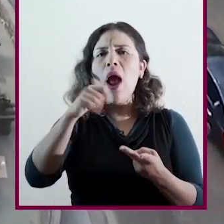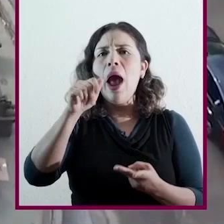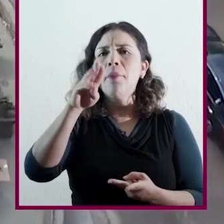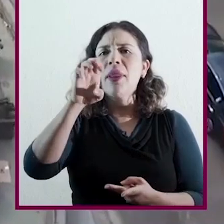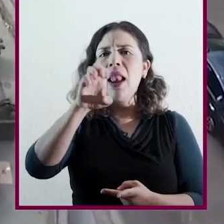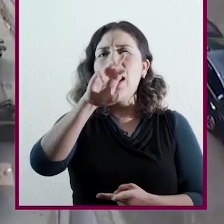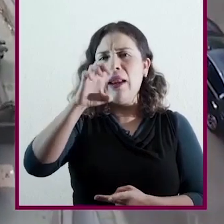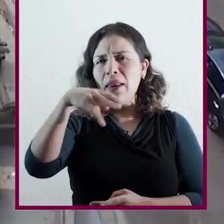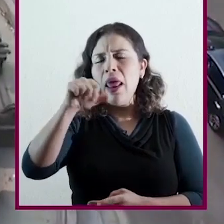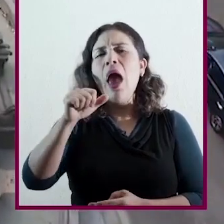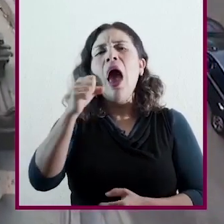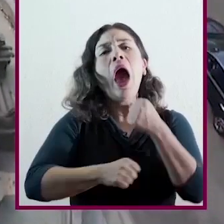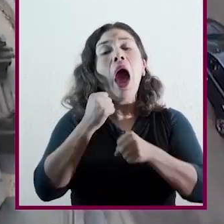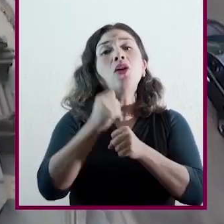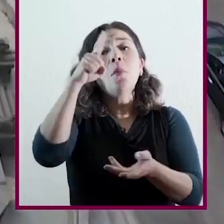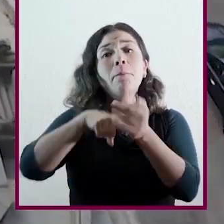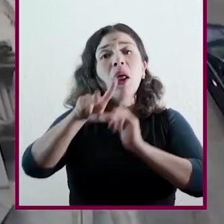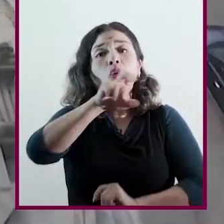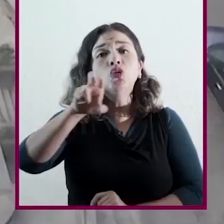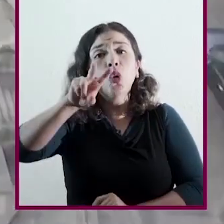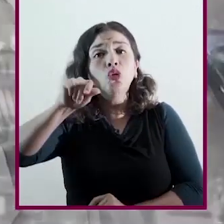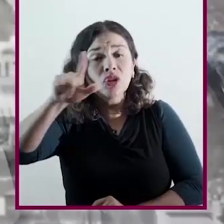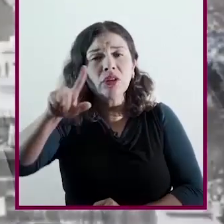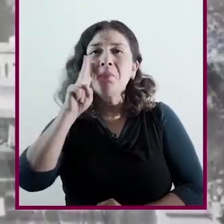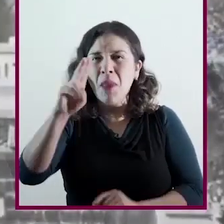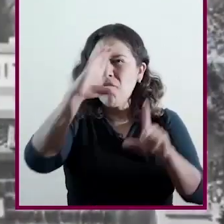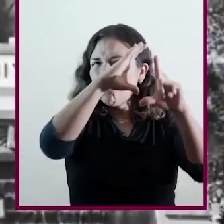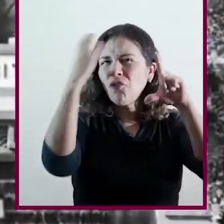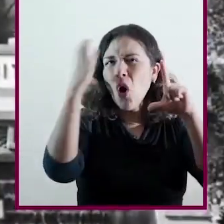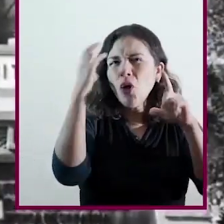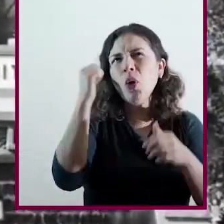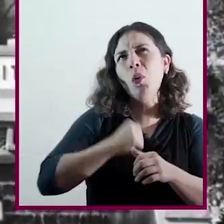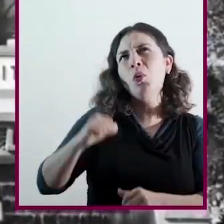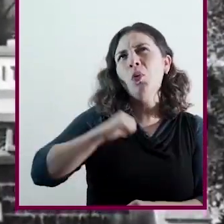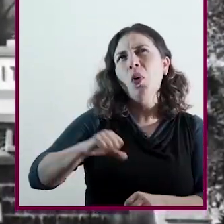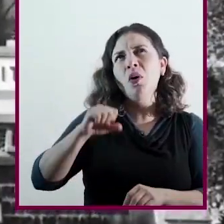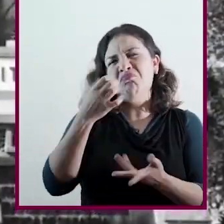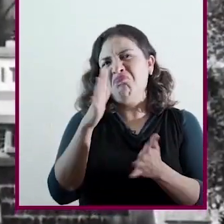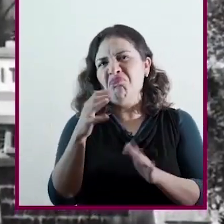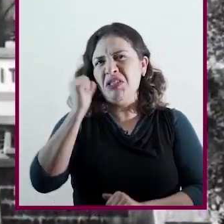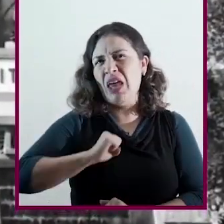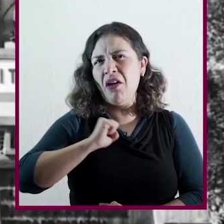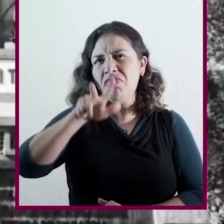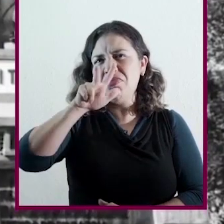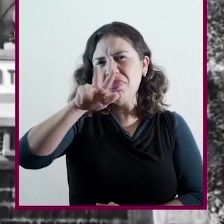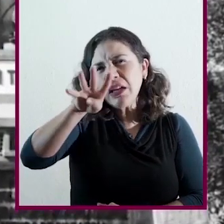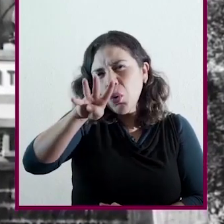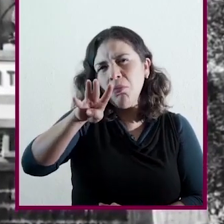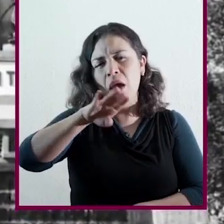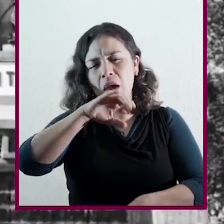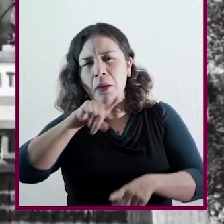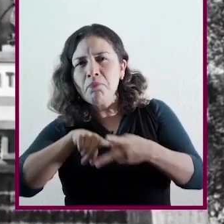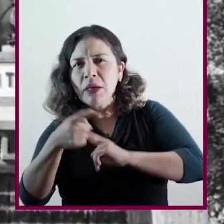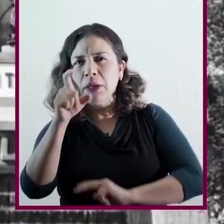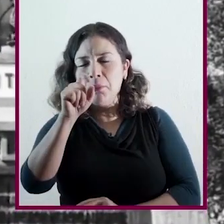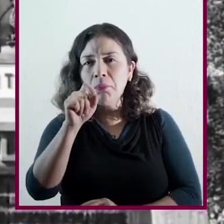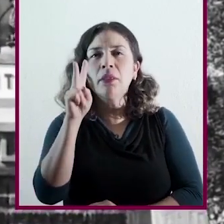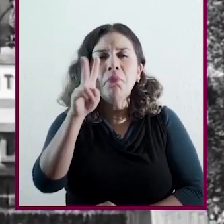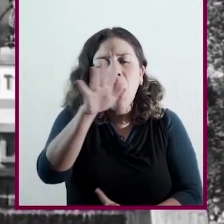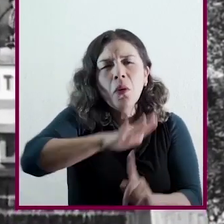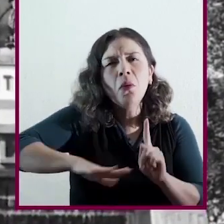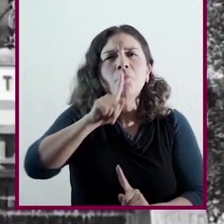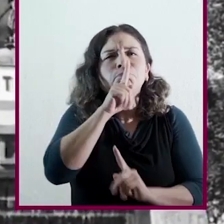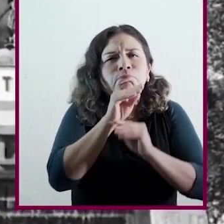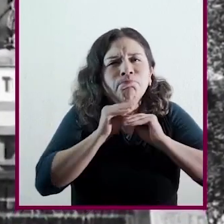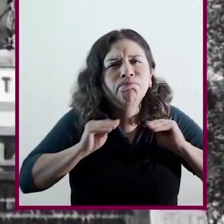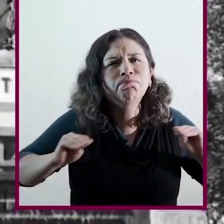Jiménez en 1887. En las postales de finales del siglo XIX e inicios del XX, su